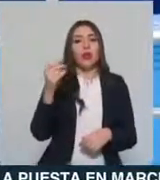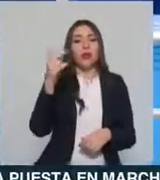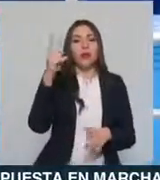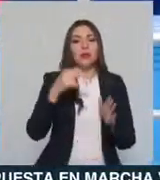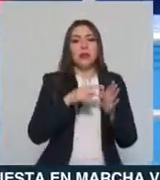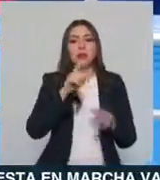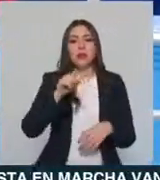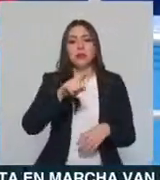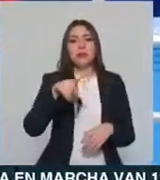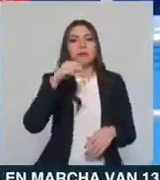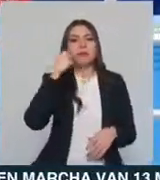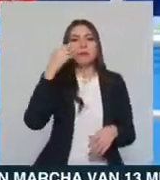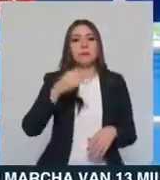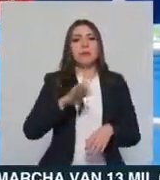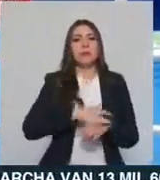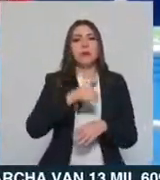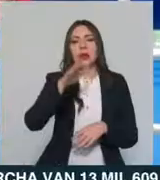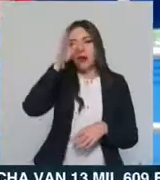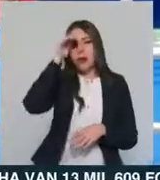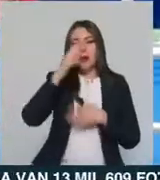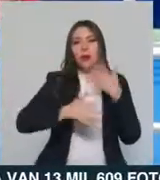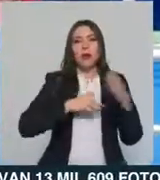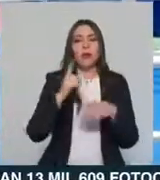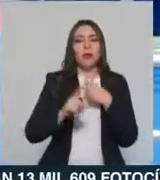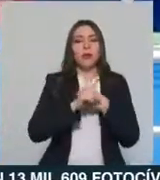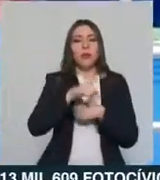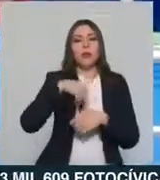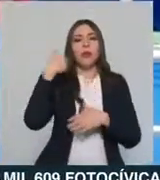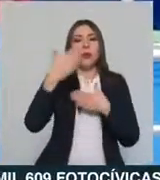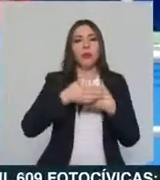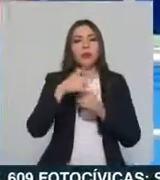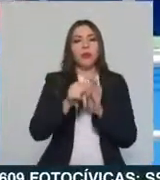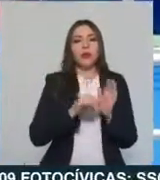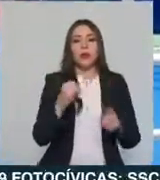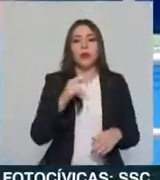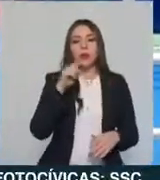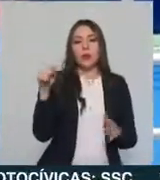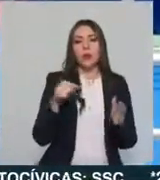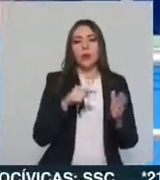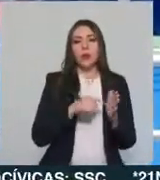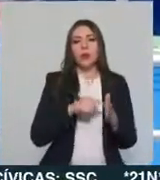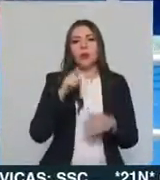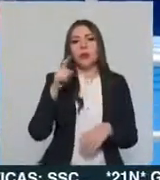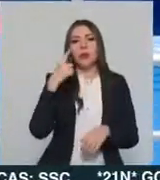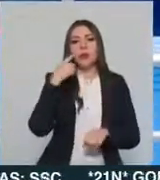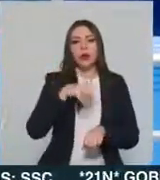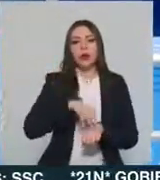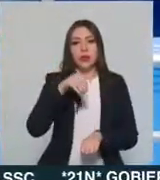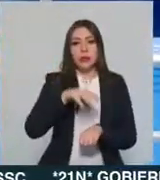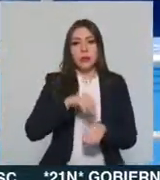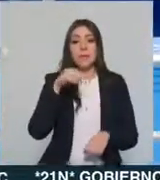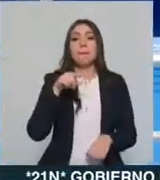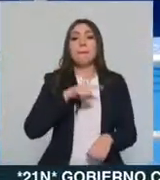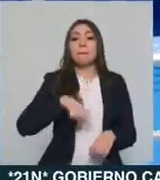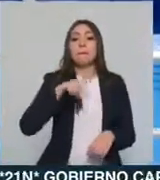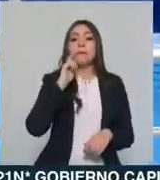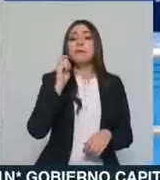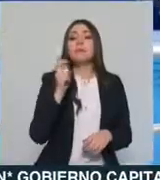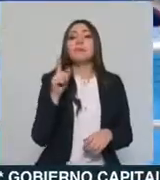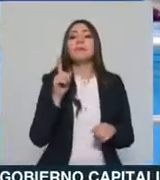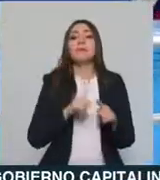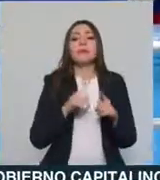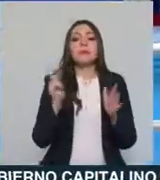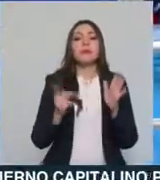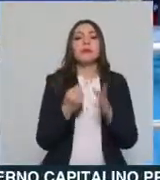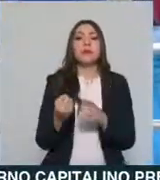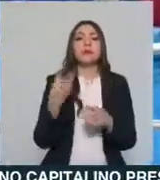envuelto en un conflicto entre su Federación Internacional y el COI, se tomará el próximo mes de junio en Suiza. De aprobarse el regreso del boxeo, el número de atletas que